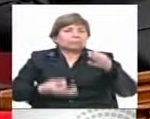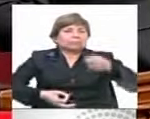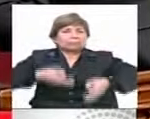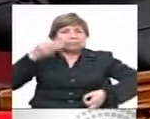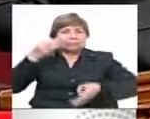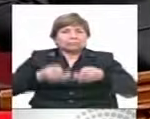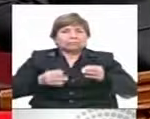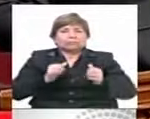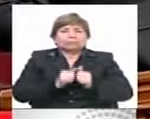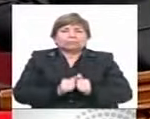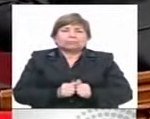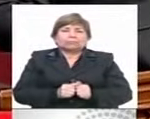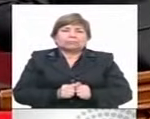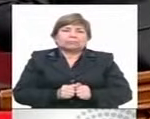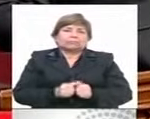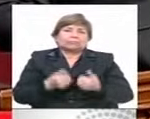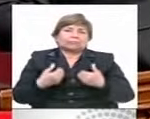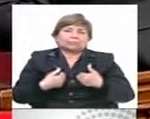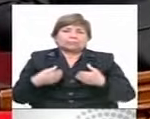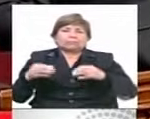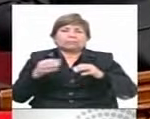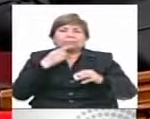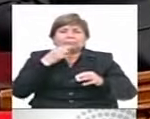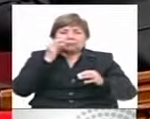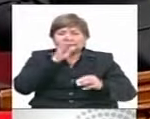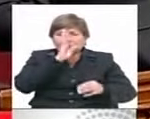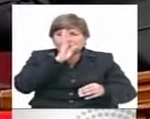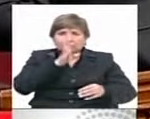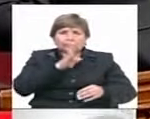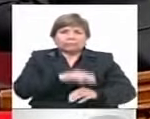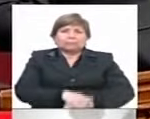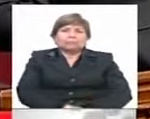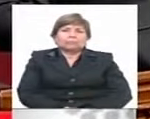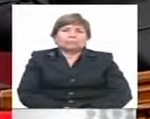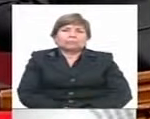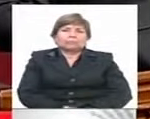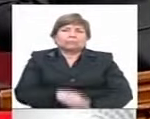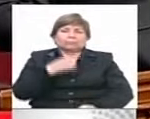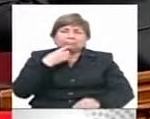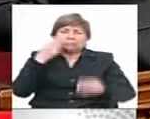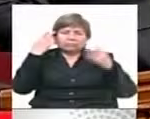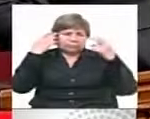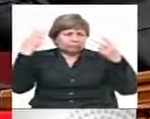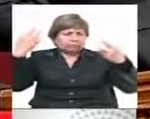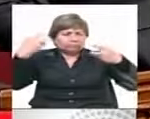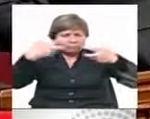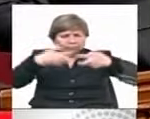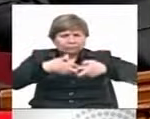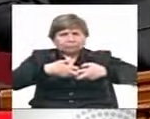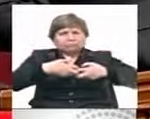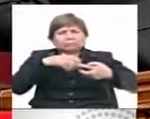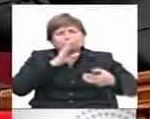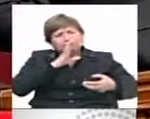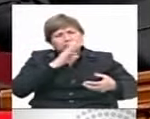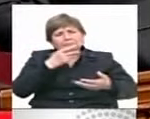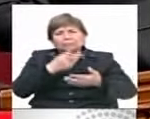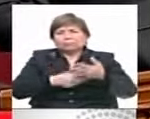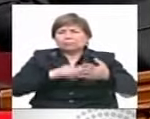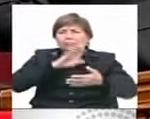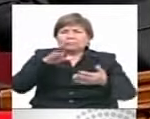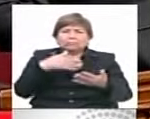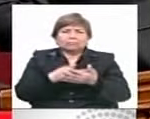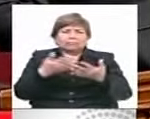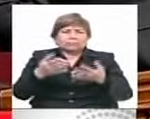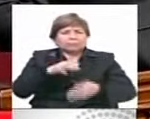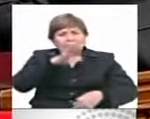jurídica. Tenemos que ser serios, seamos coherentes. Todos queremos que el Perú